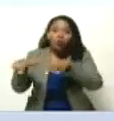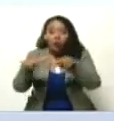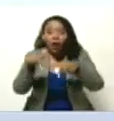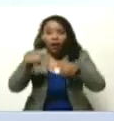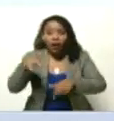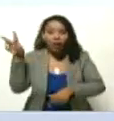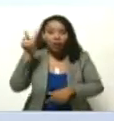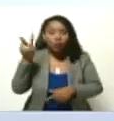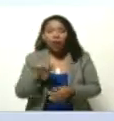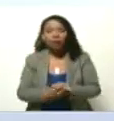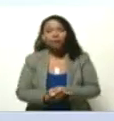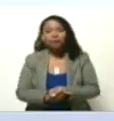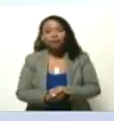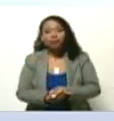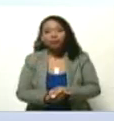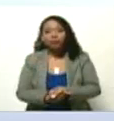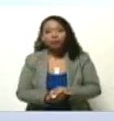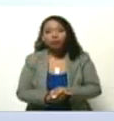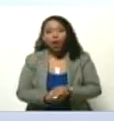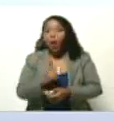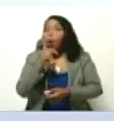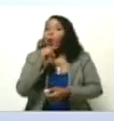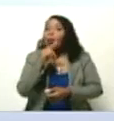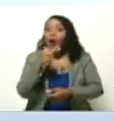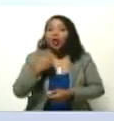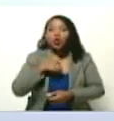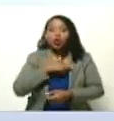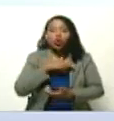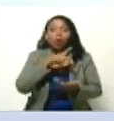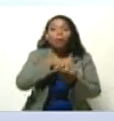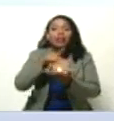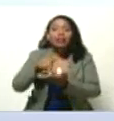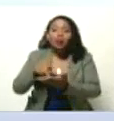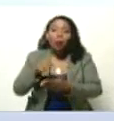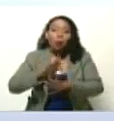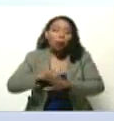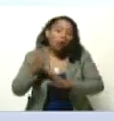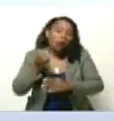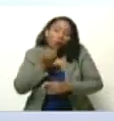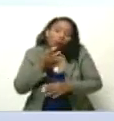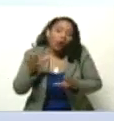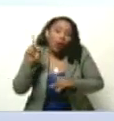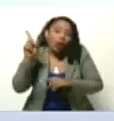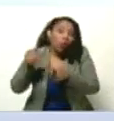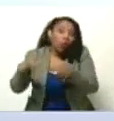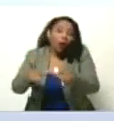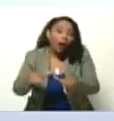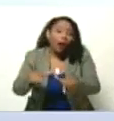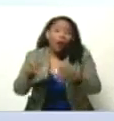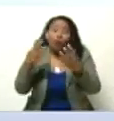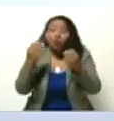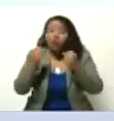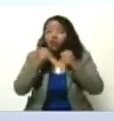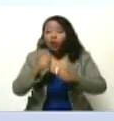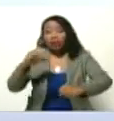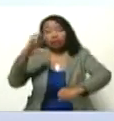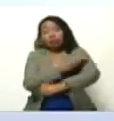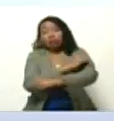Venezuela no tengamos nosotros presencia. ¿Por qué? Porque, bueno, es un sector altamente opositor